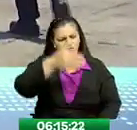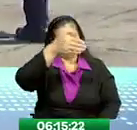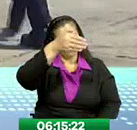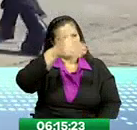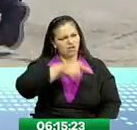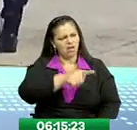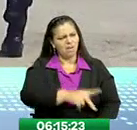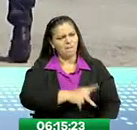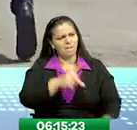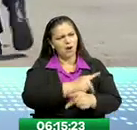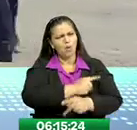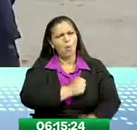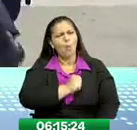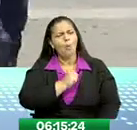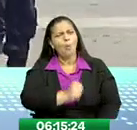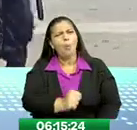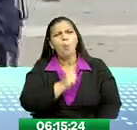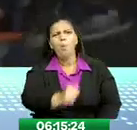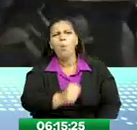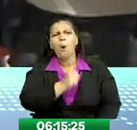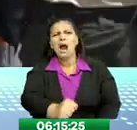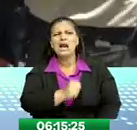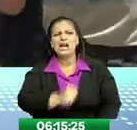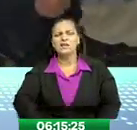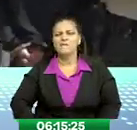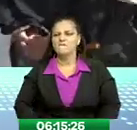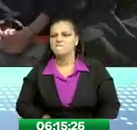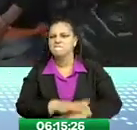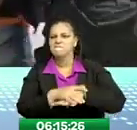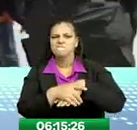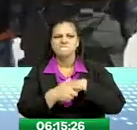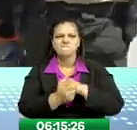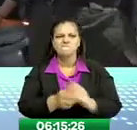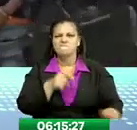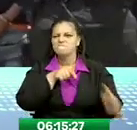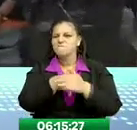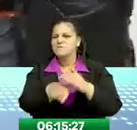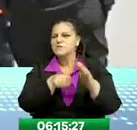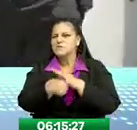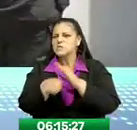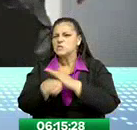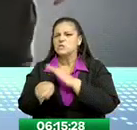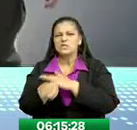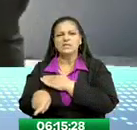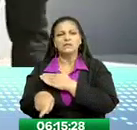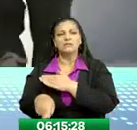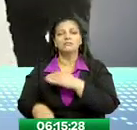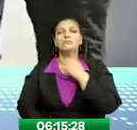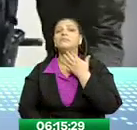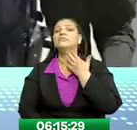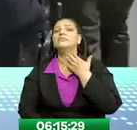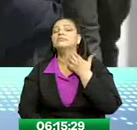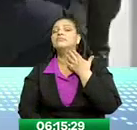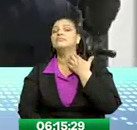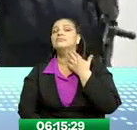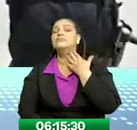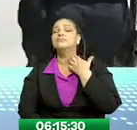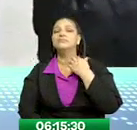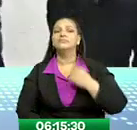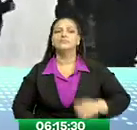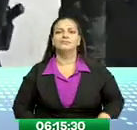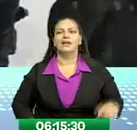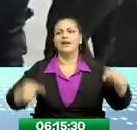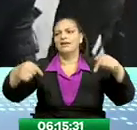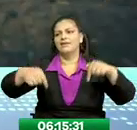no los deja crecer. No los dejó crecer la misma maldad, dijo el otro. ¿Qué cambió este Chiquilín de nosotros?